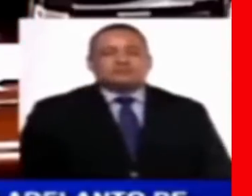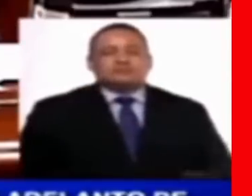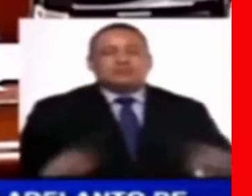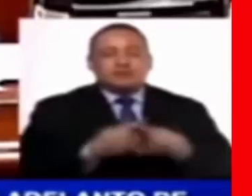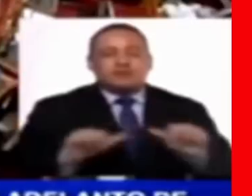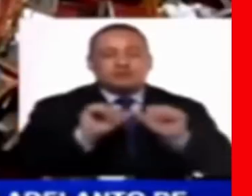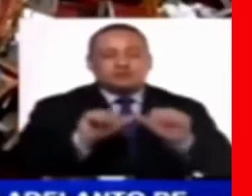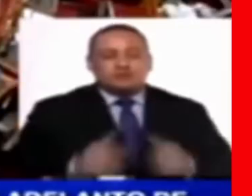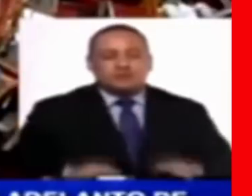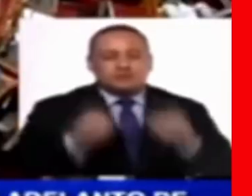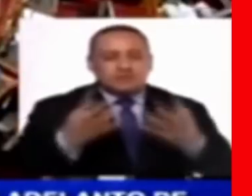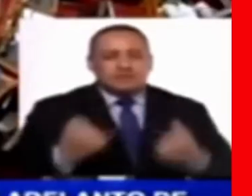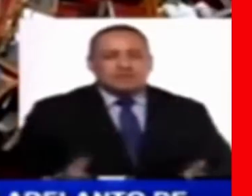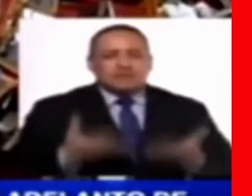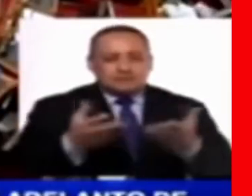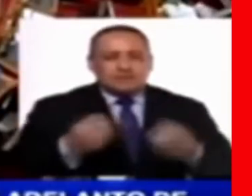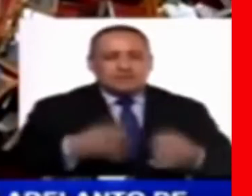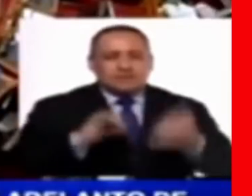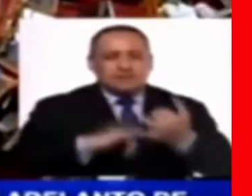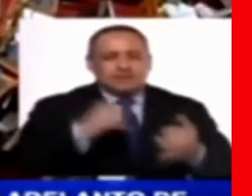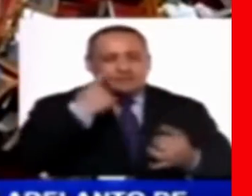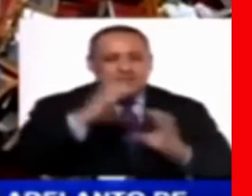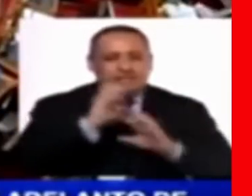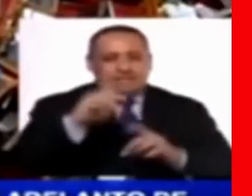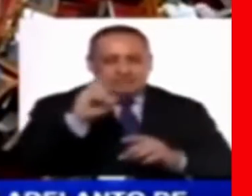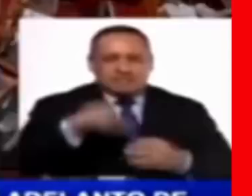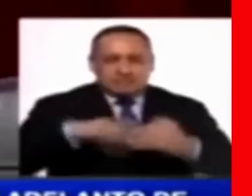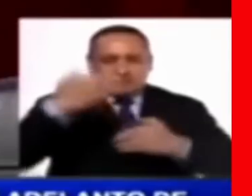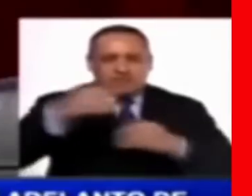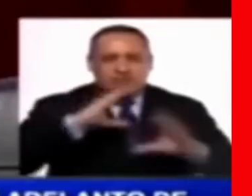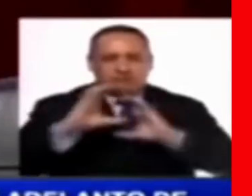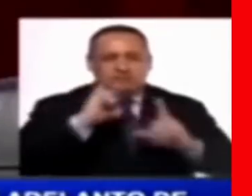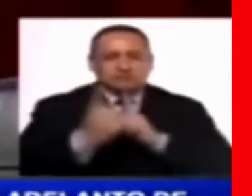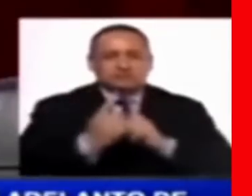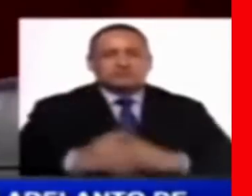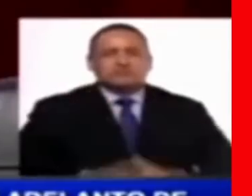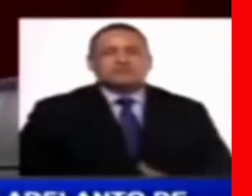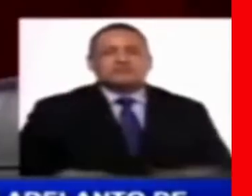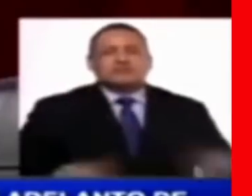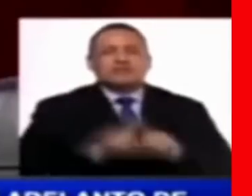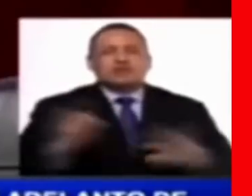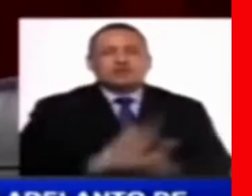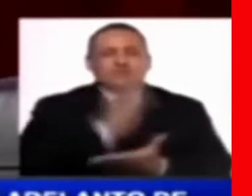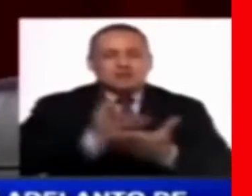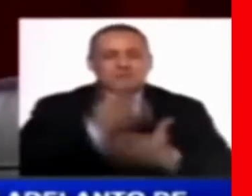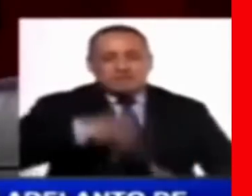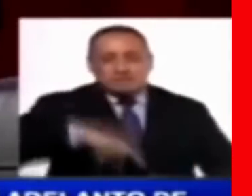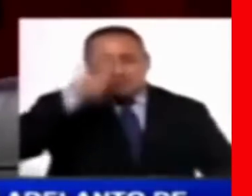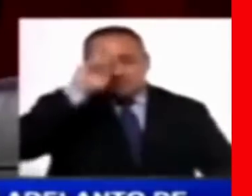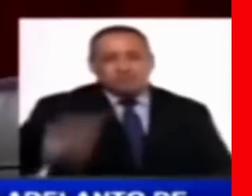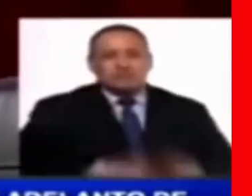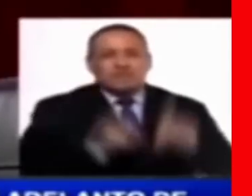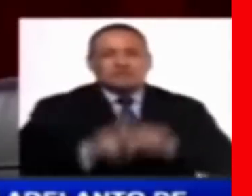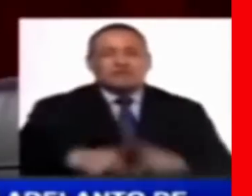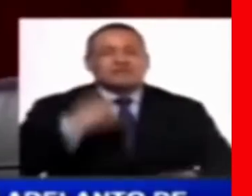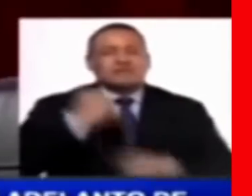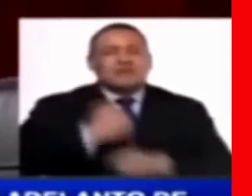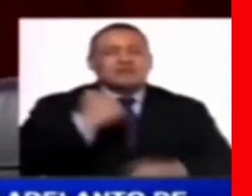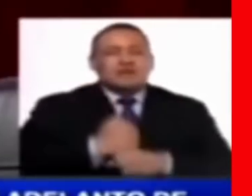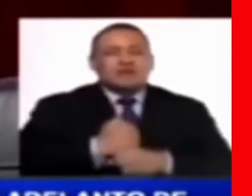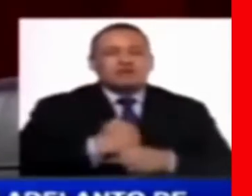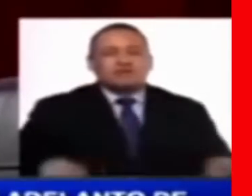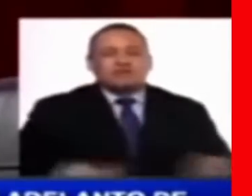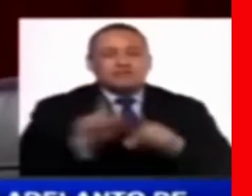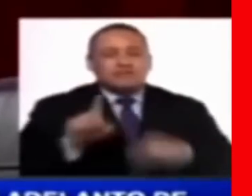continúe. Vale, vale, Sigrid, hablamos luego. Señor presidente, los problemas del Perú son el trabajo,